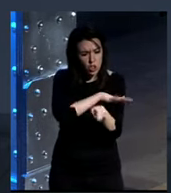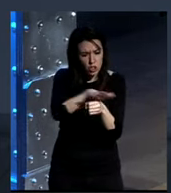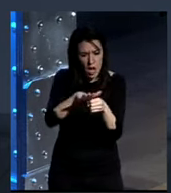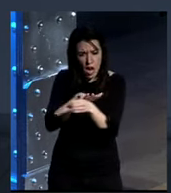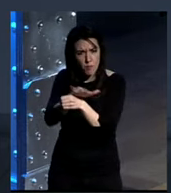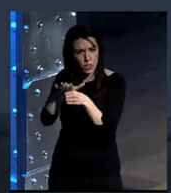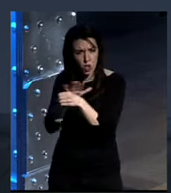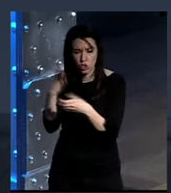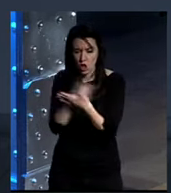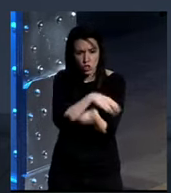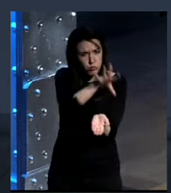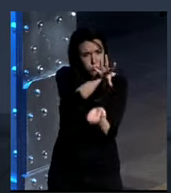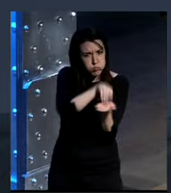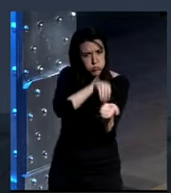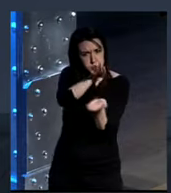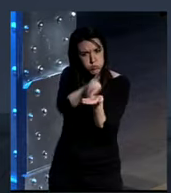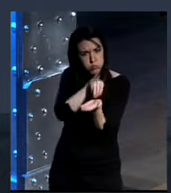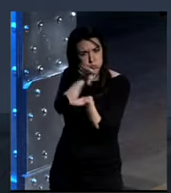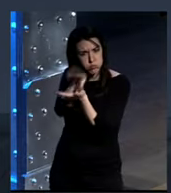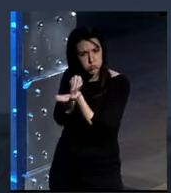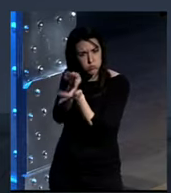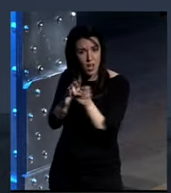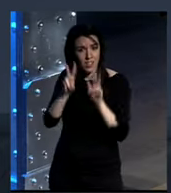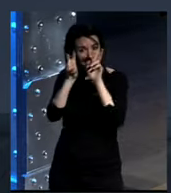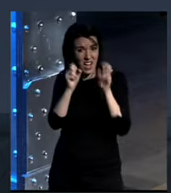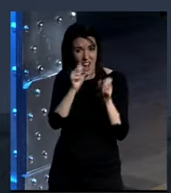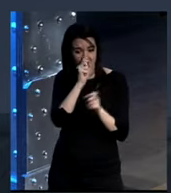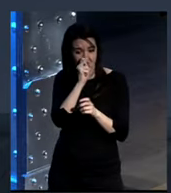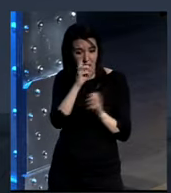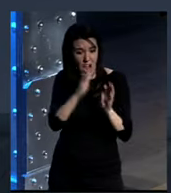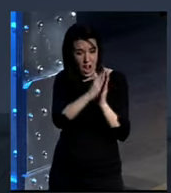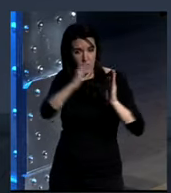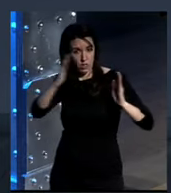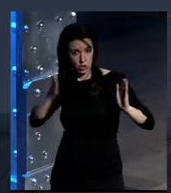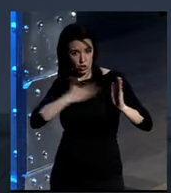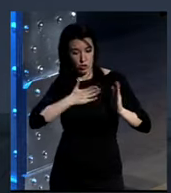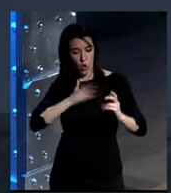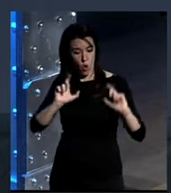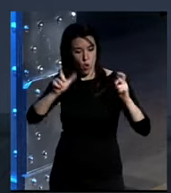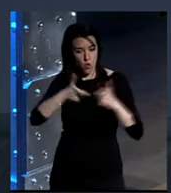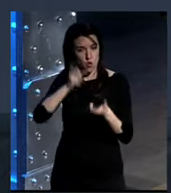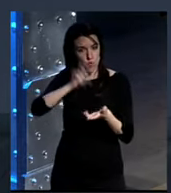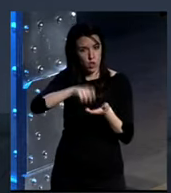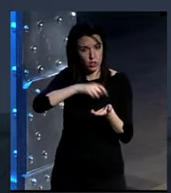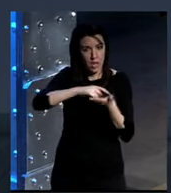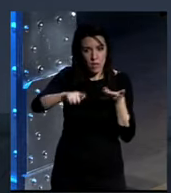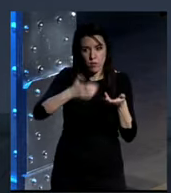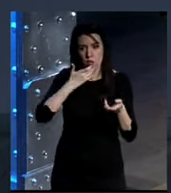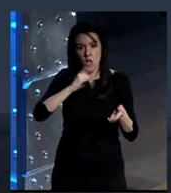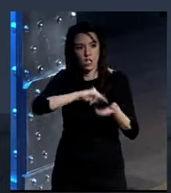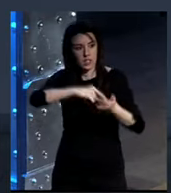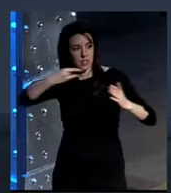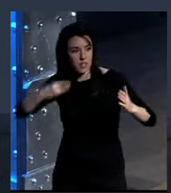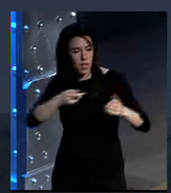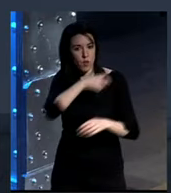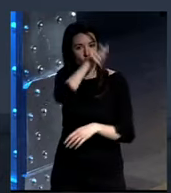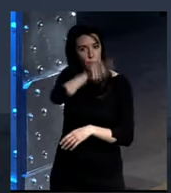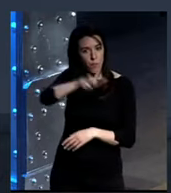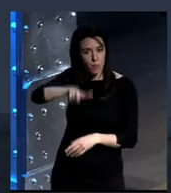imaginables de esos años del cuerpo de telégrafos, de la tecnología, de sus individuos,